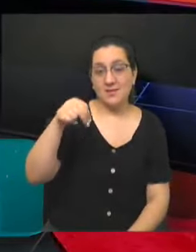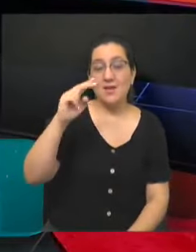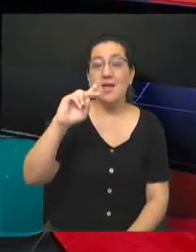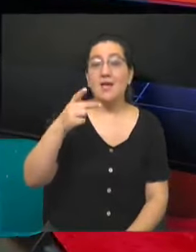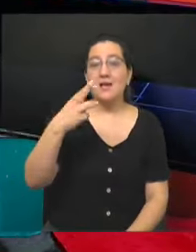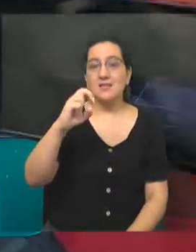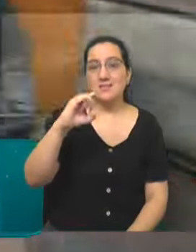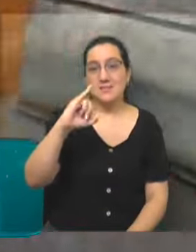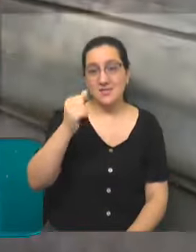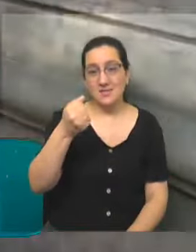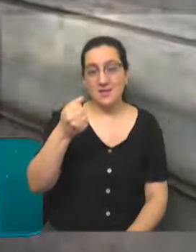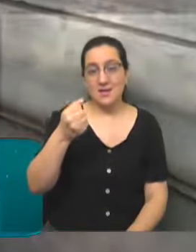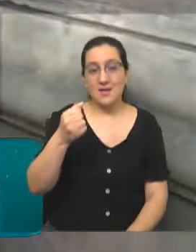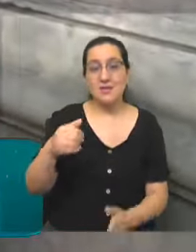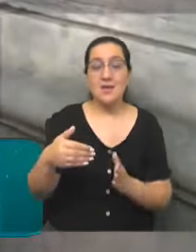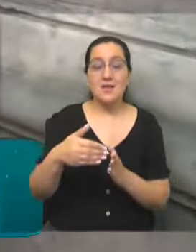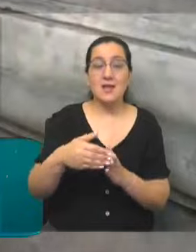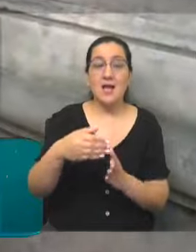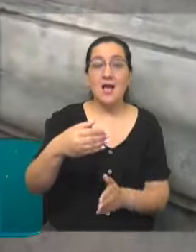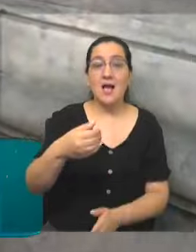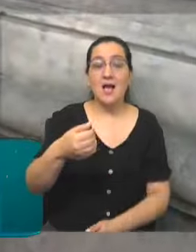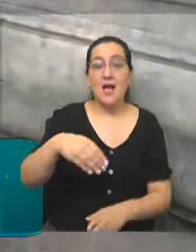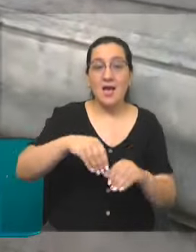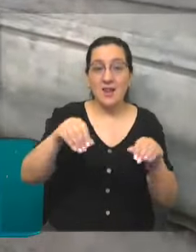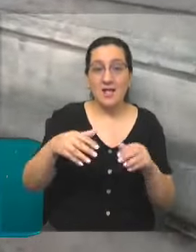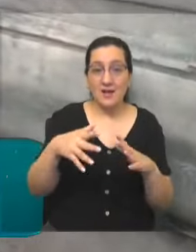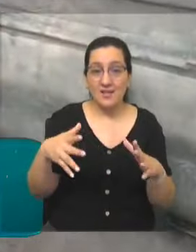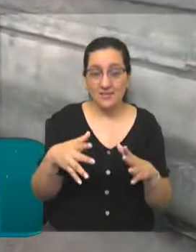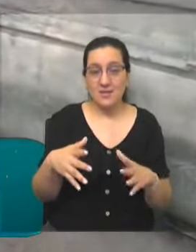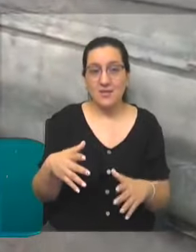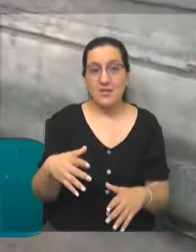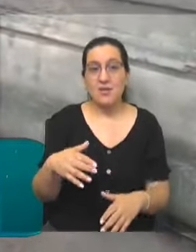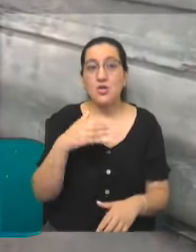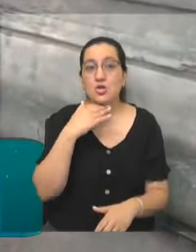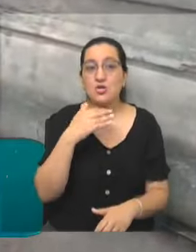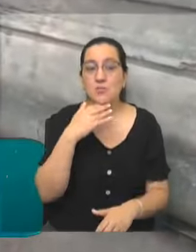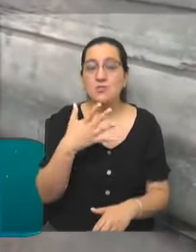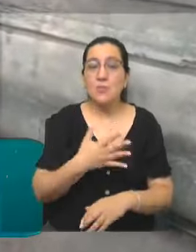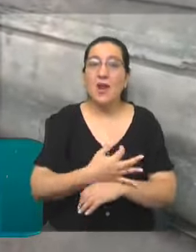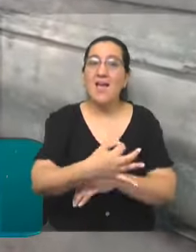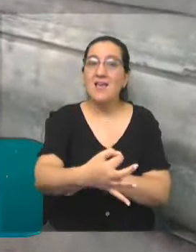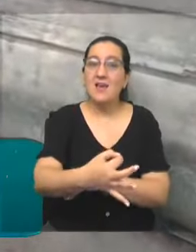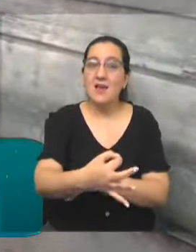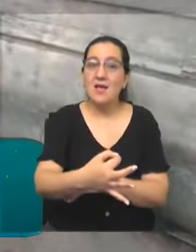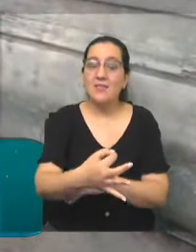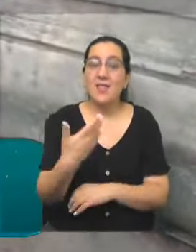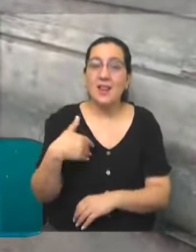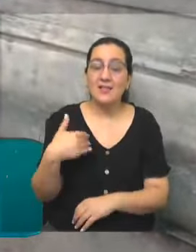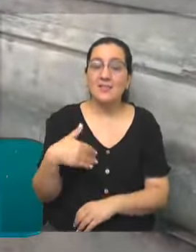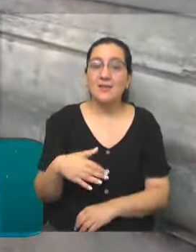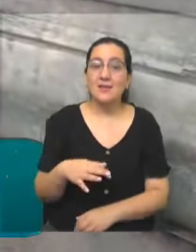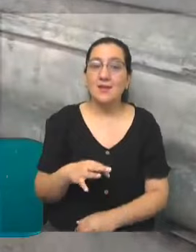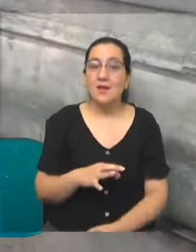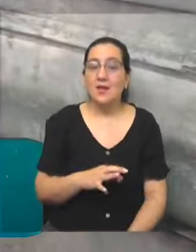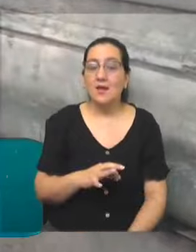Martín García, que teníamos las dudas con nuestro equipo de trabajo. Sí. Si eran referencia a la isla que pertenece a la República Argentina,